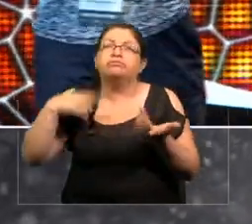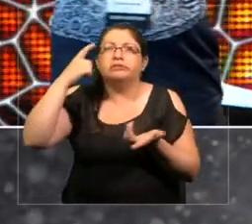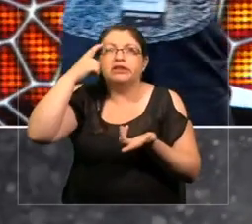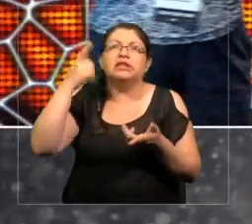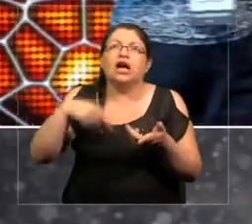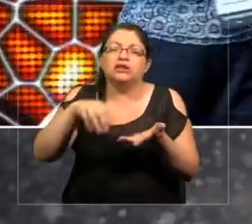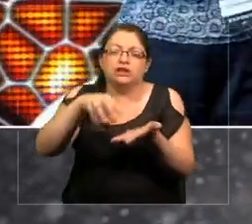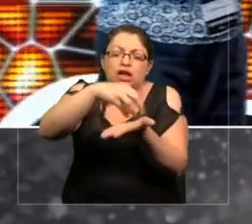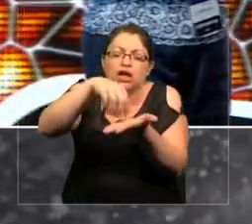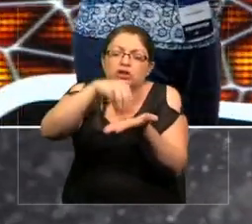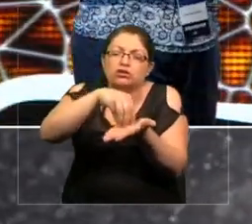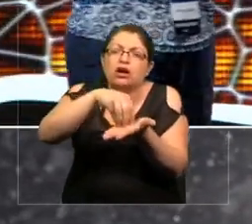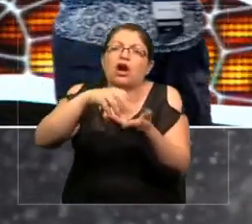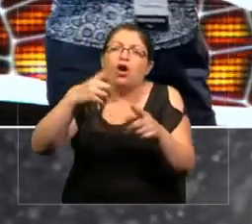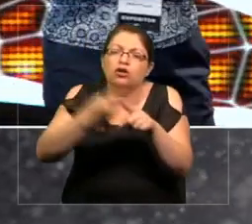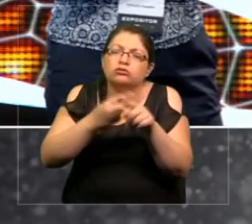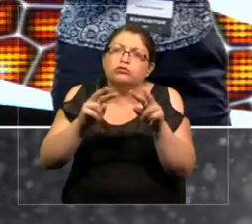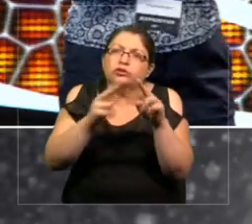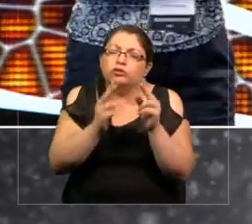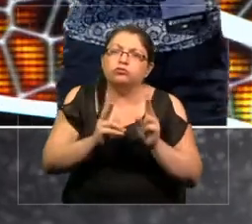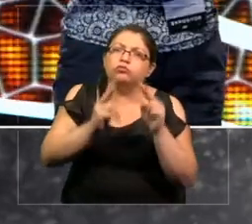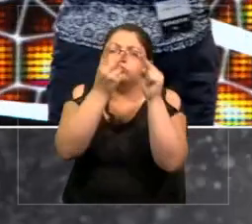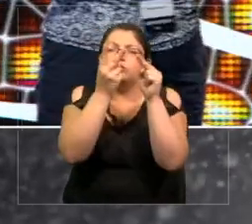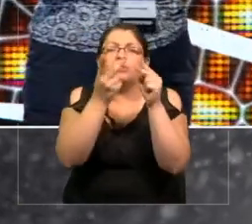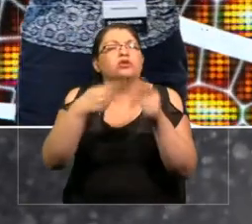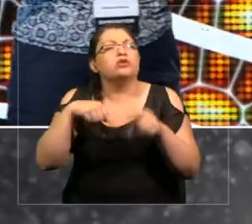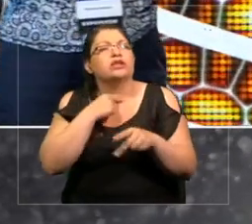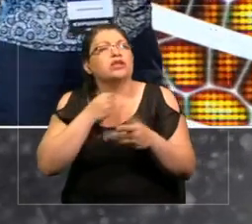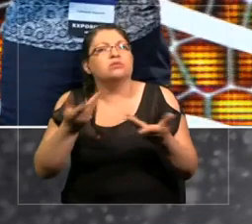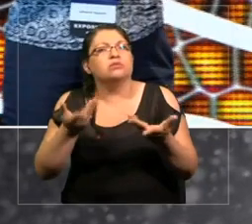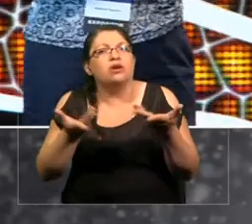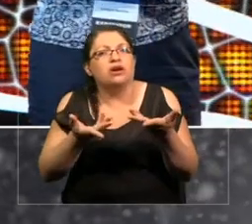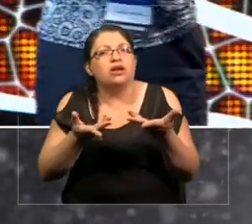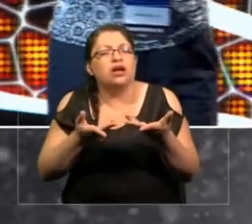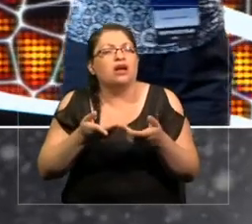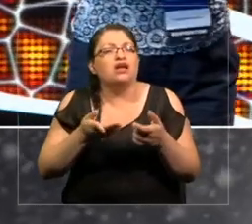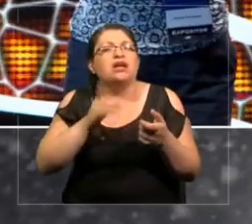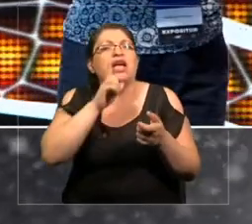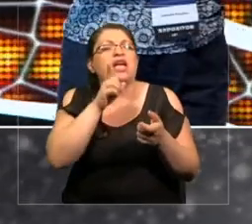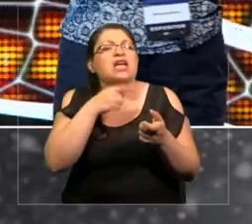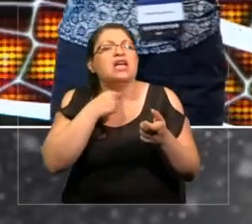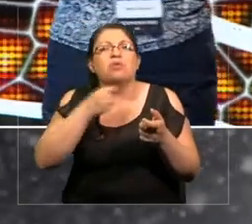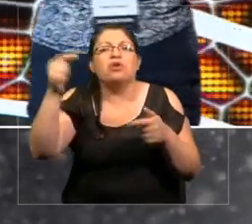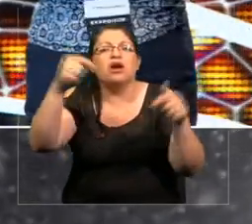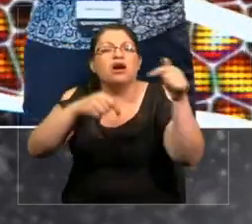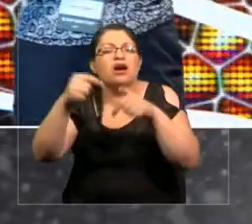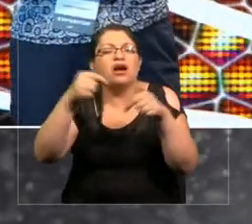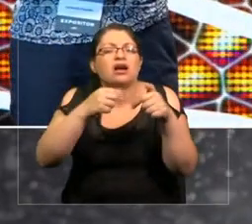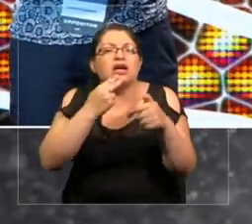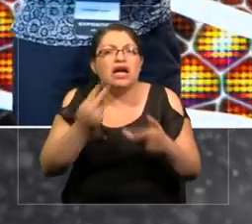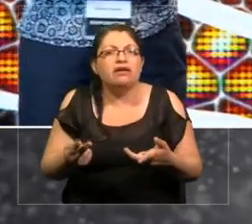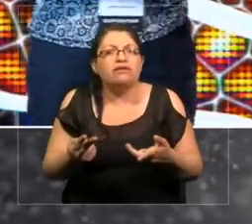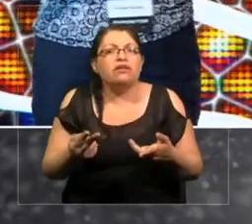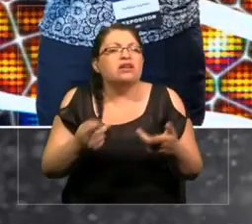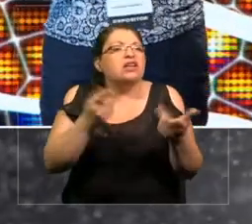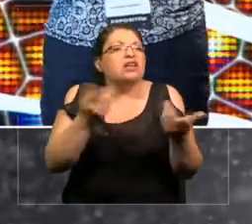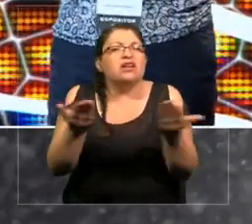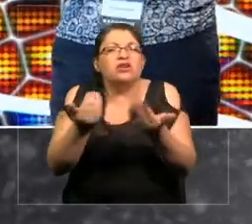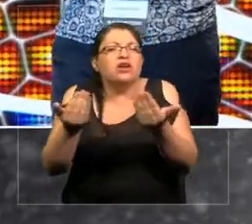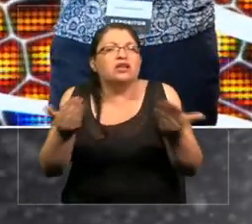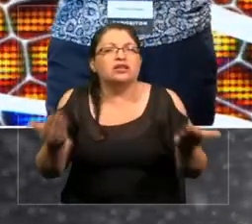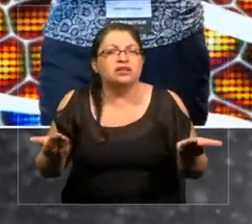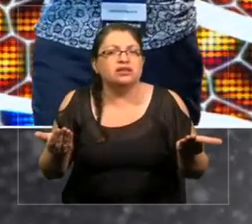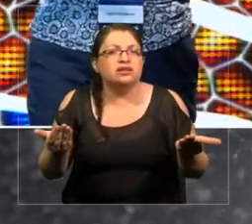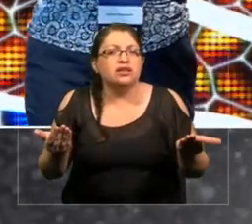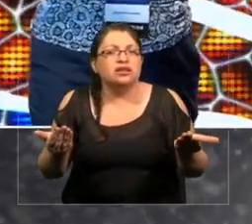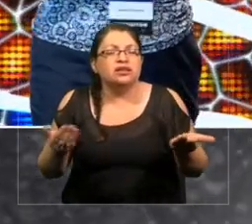esta parte de la ciudad ok pero qué es lo que queremos quién queremos que llegue aquí y cuáles son las necesidades y